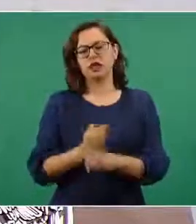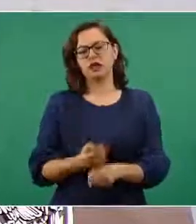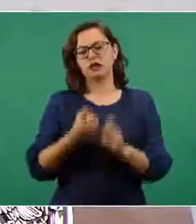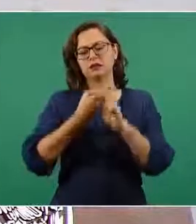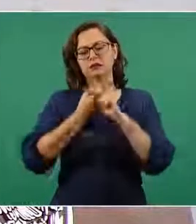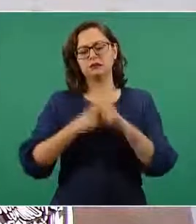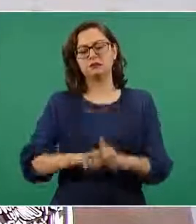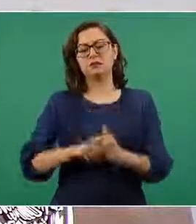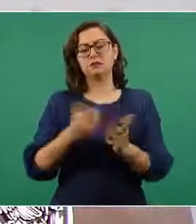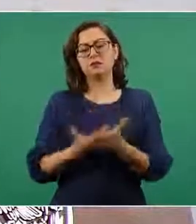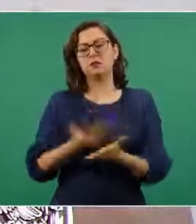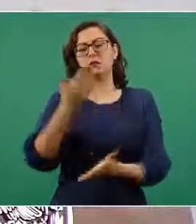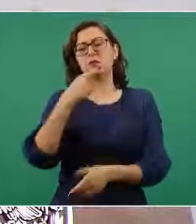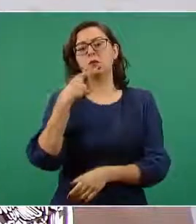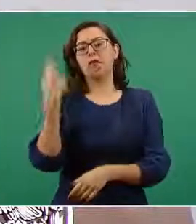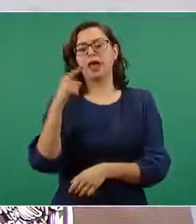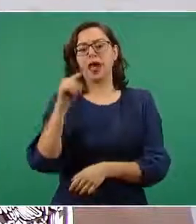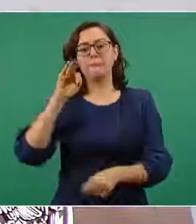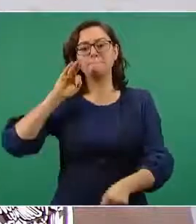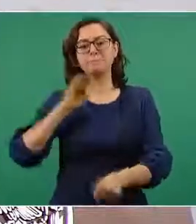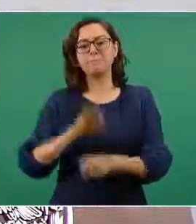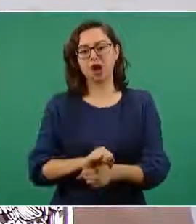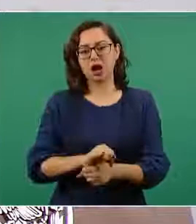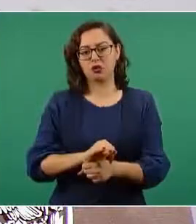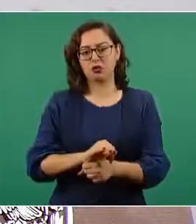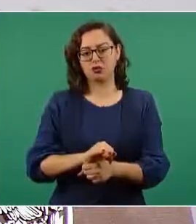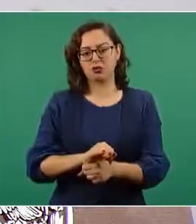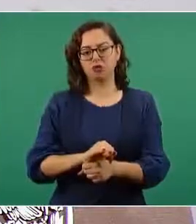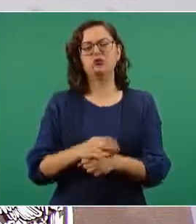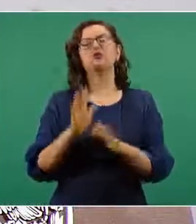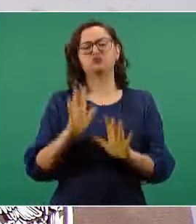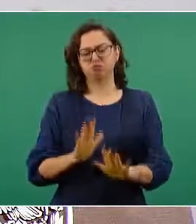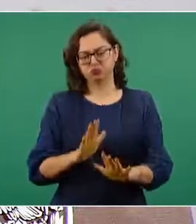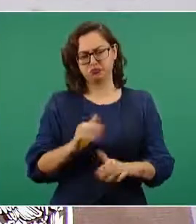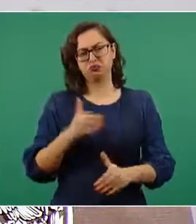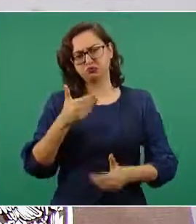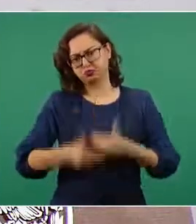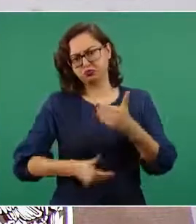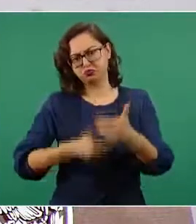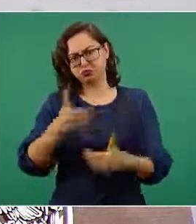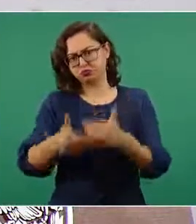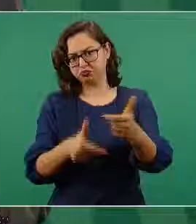Continúa. Nosotros vamos a presentar todas las pruebas